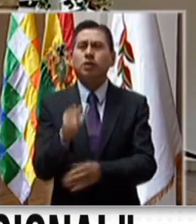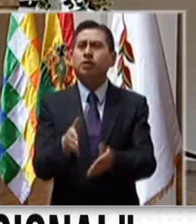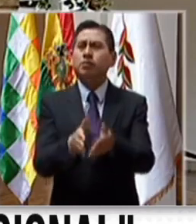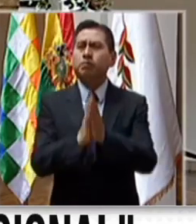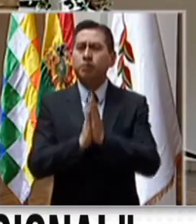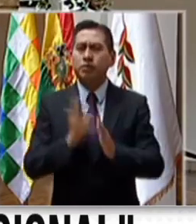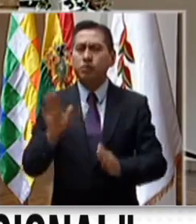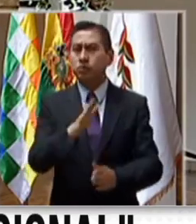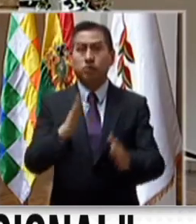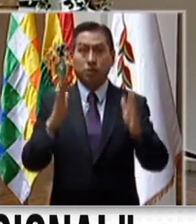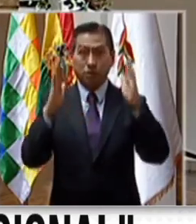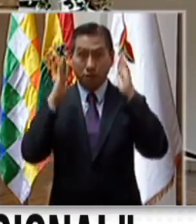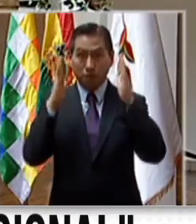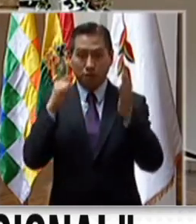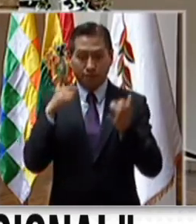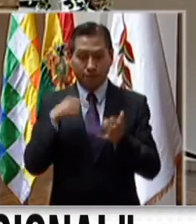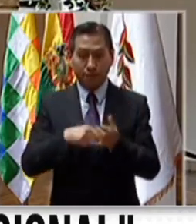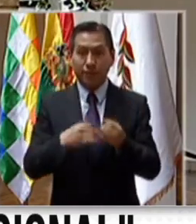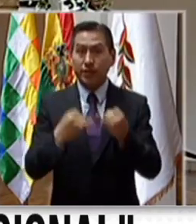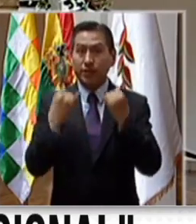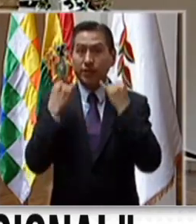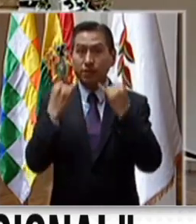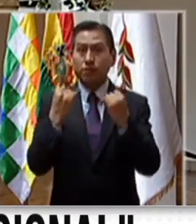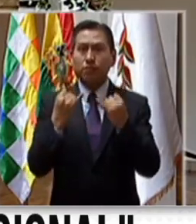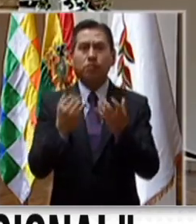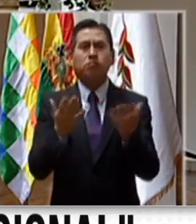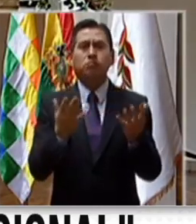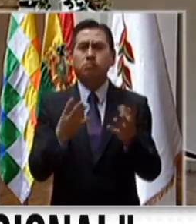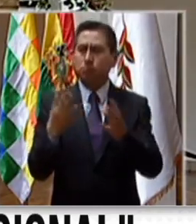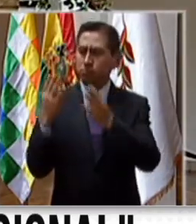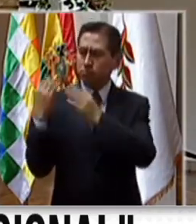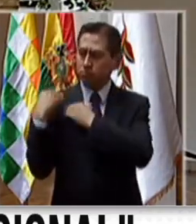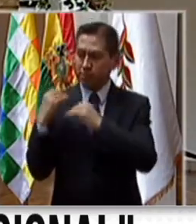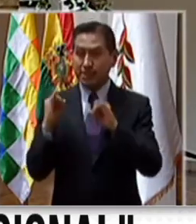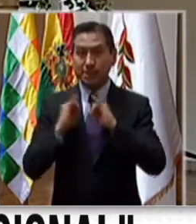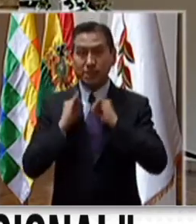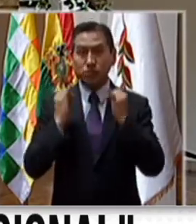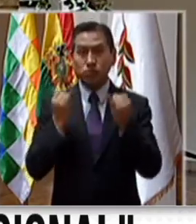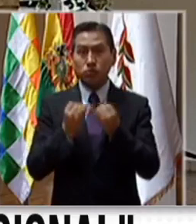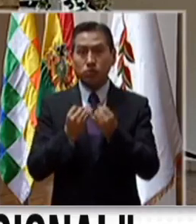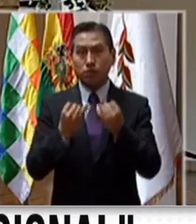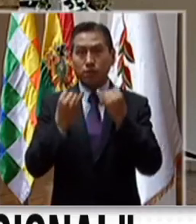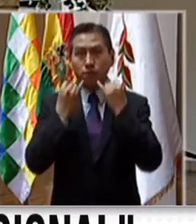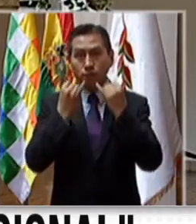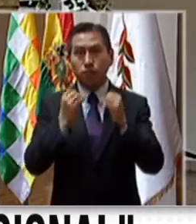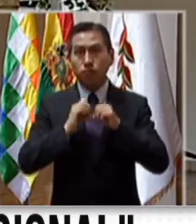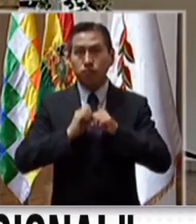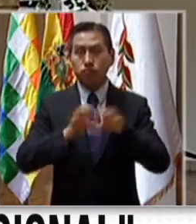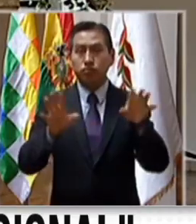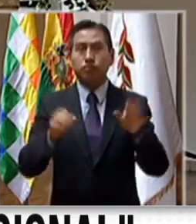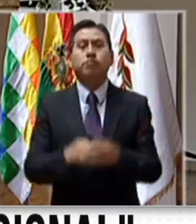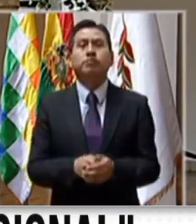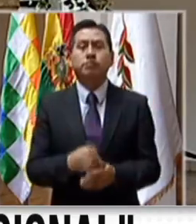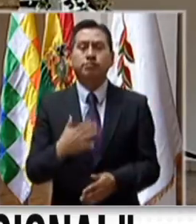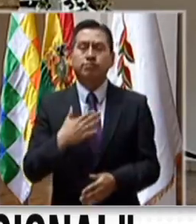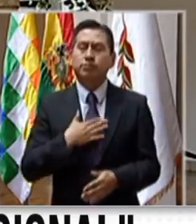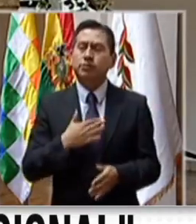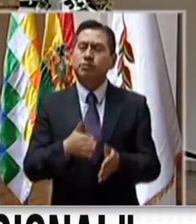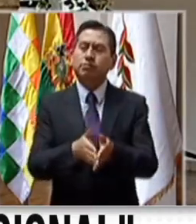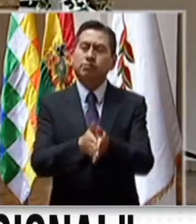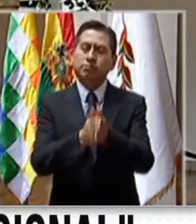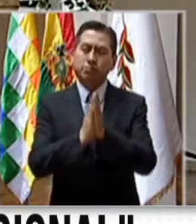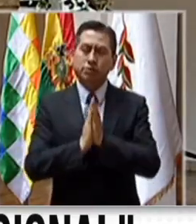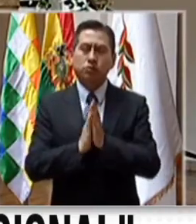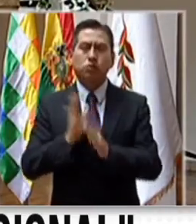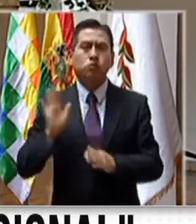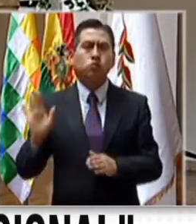la información transmitida por las instancias institucionales. Les pido a